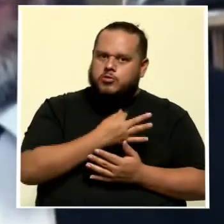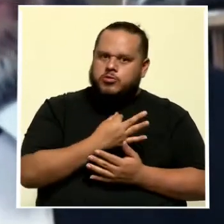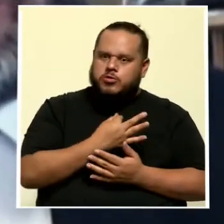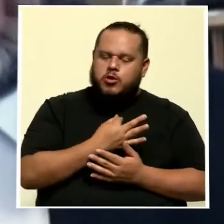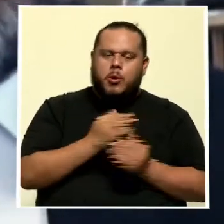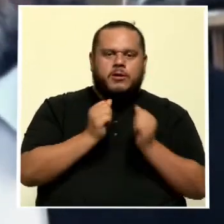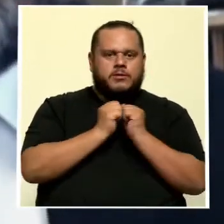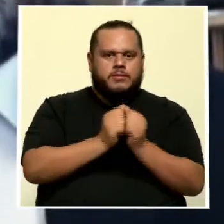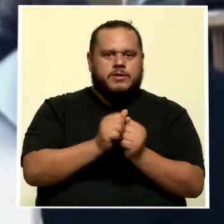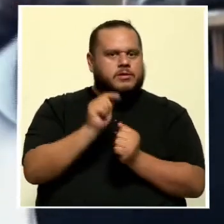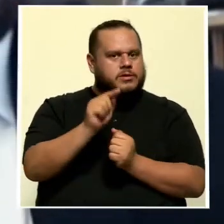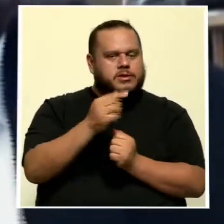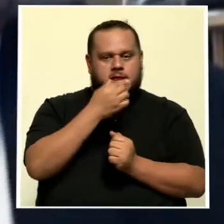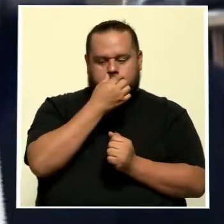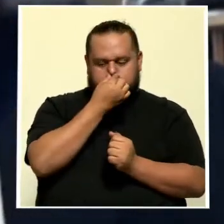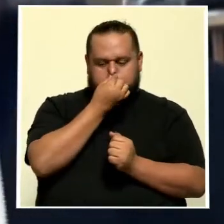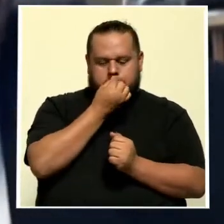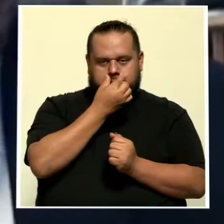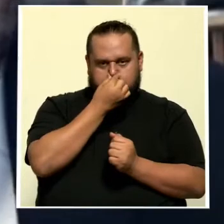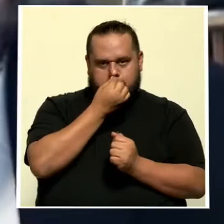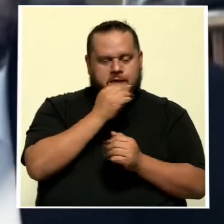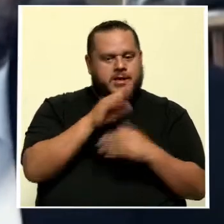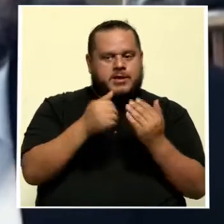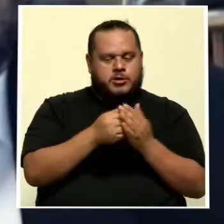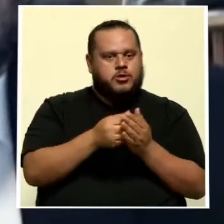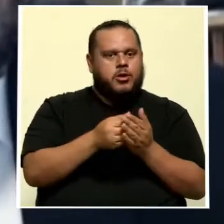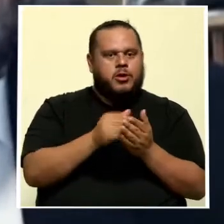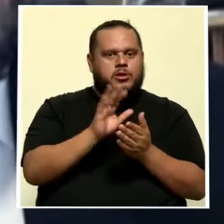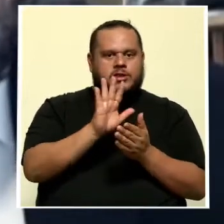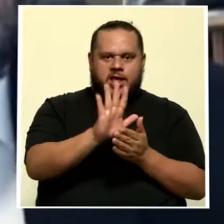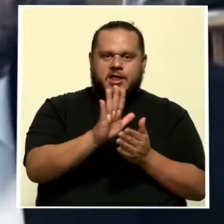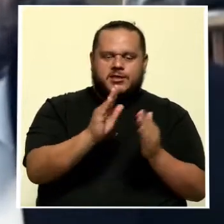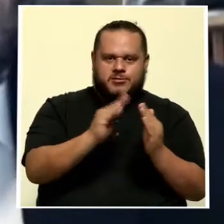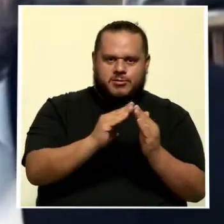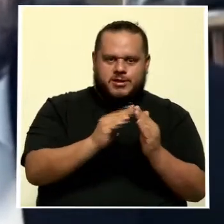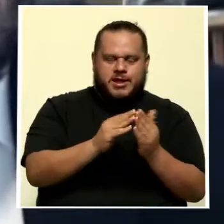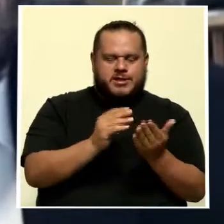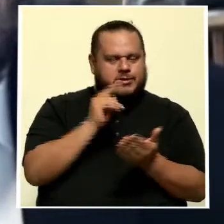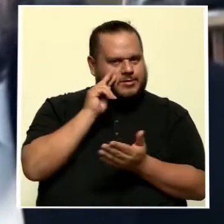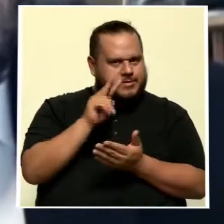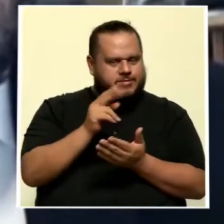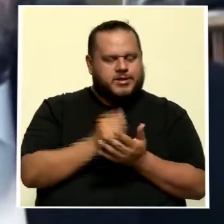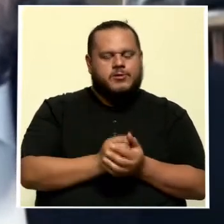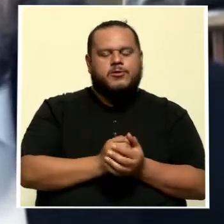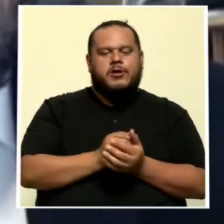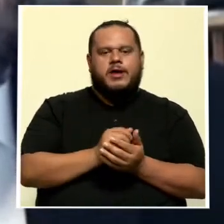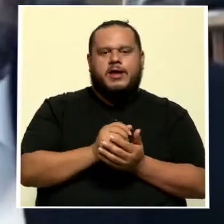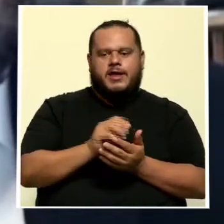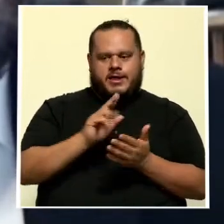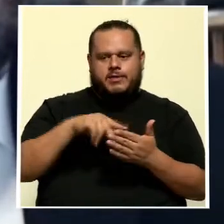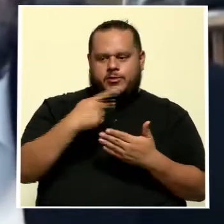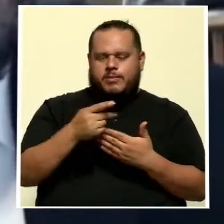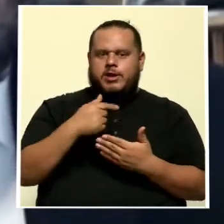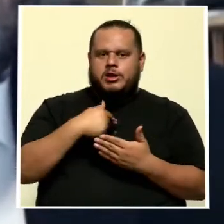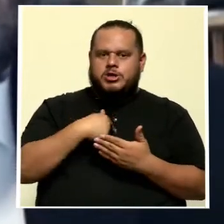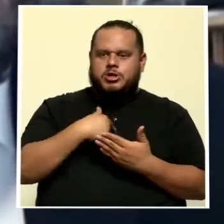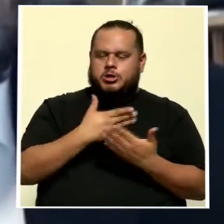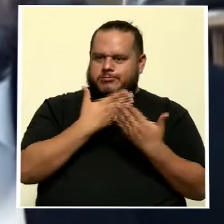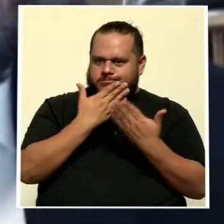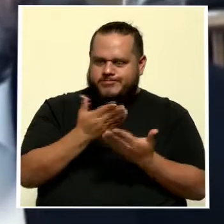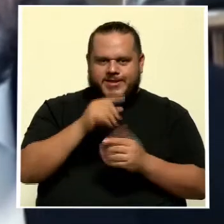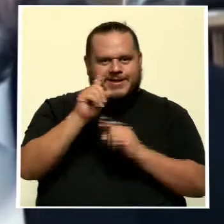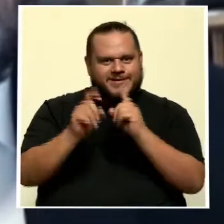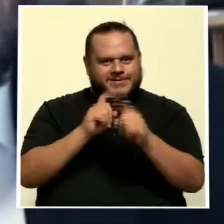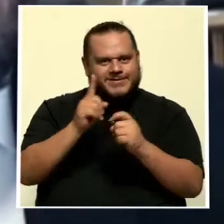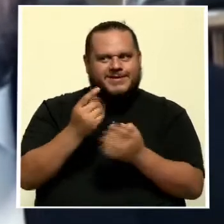con usted y con los televidentes en este programa. Aquí me someto al interrogatorio,